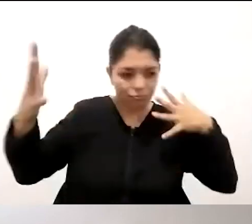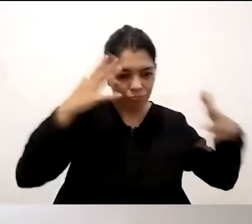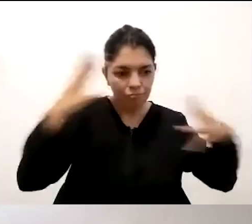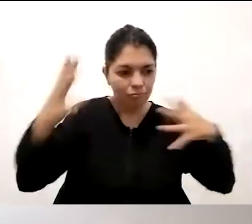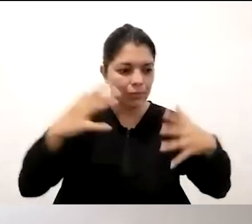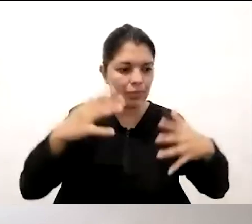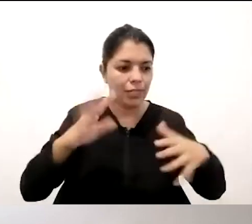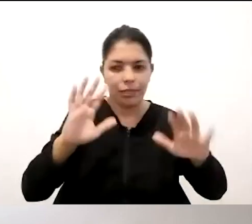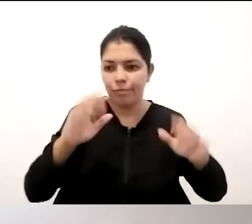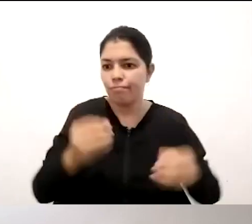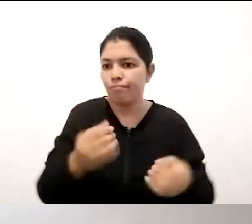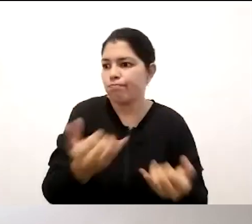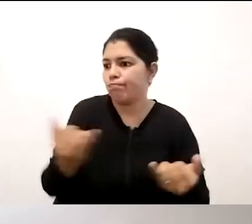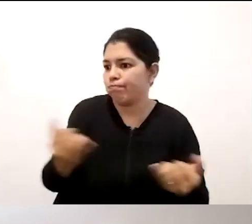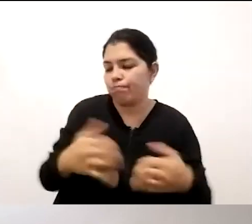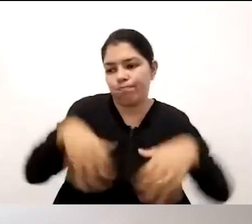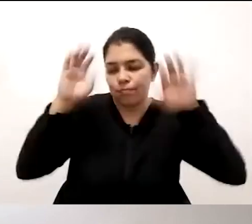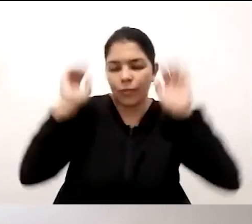tienen a la mano.